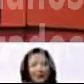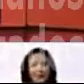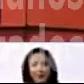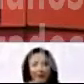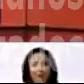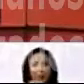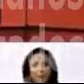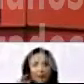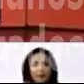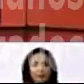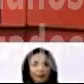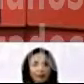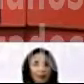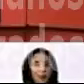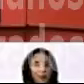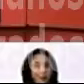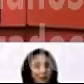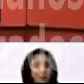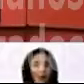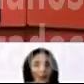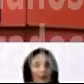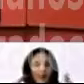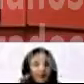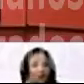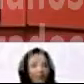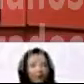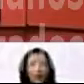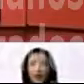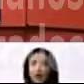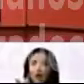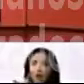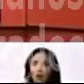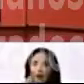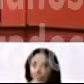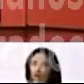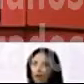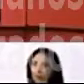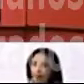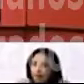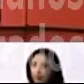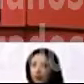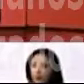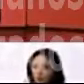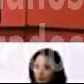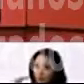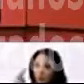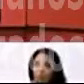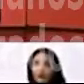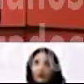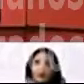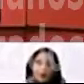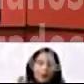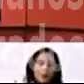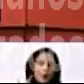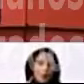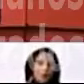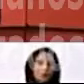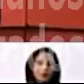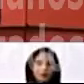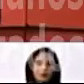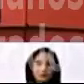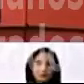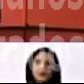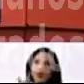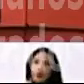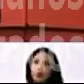combate por la paz hay que darlo. El día lunes, ya vamos a dar los detalles en cualquier momento, el día lunes vamos a hacer